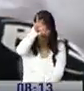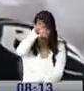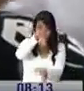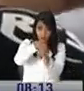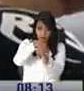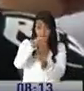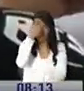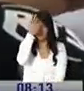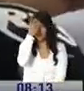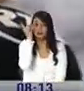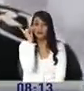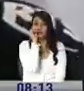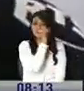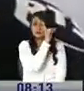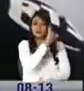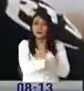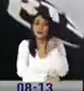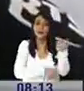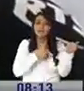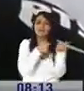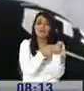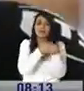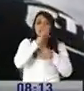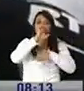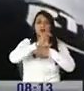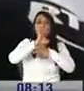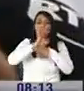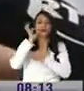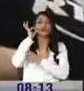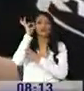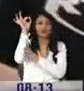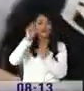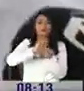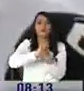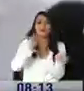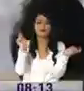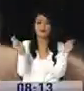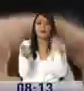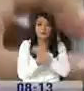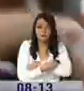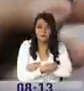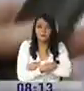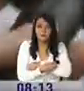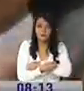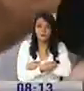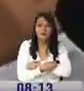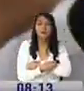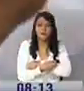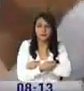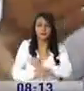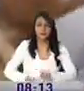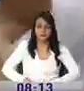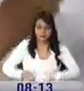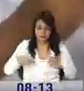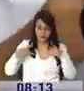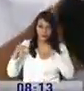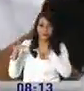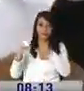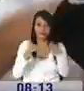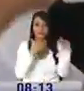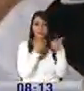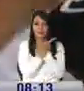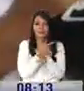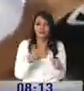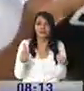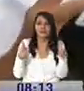deciden el futuro del Ecuador y el futuro del Ecuador Es el futuro del cambio para vivir en democracia en libertad con